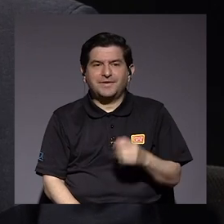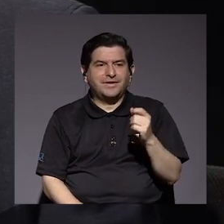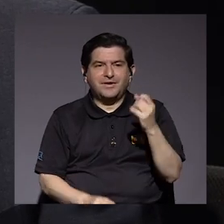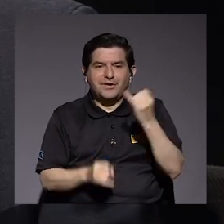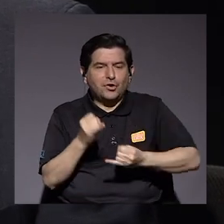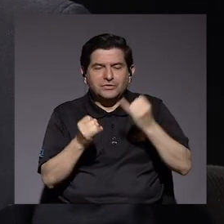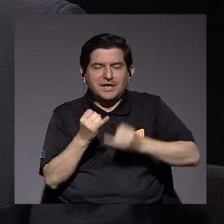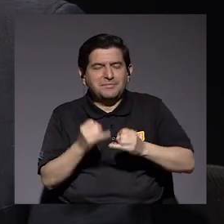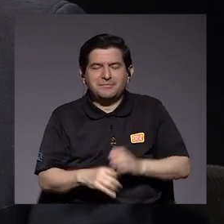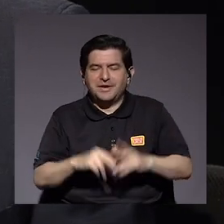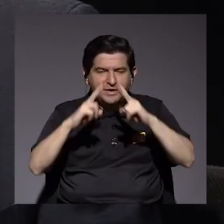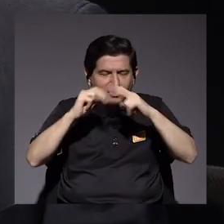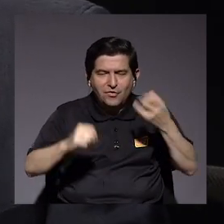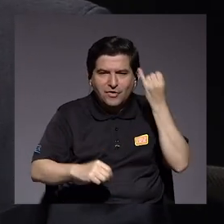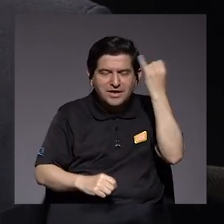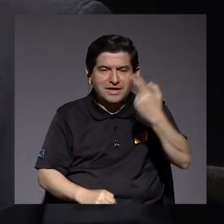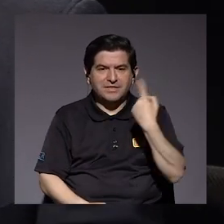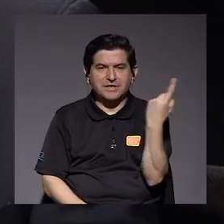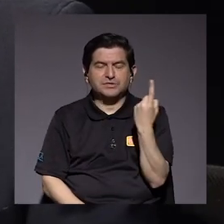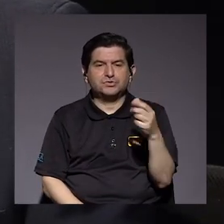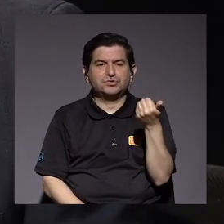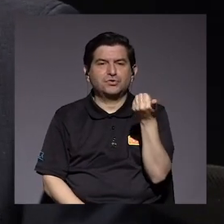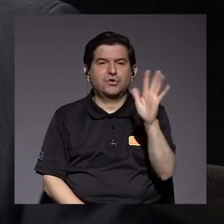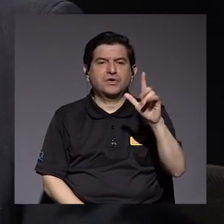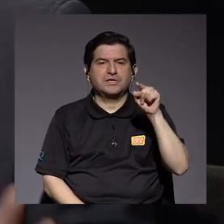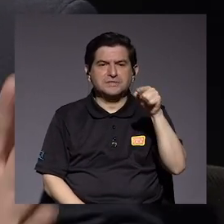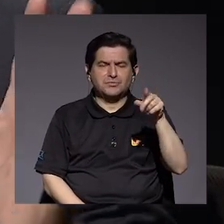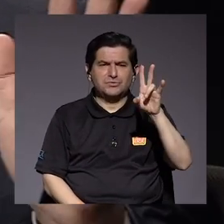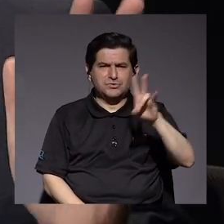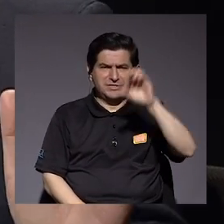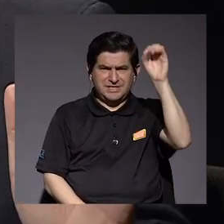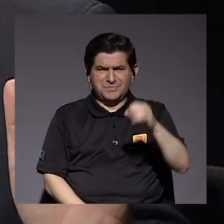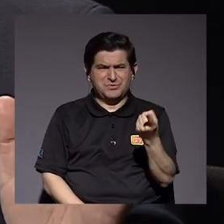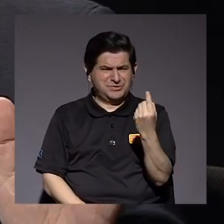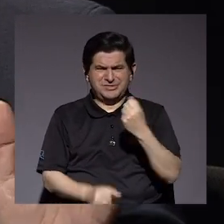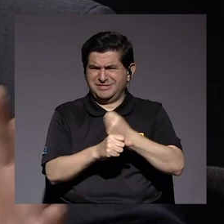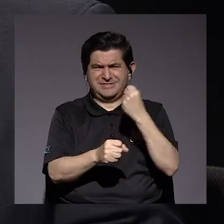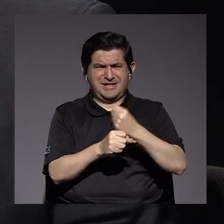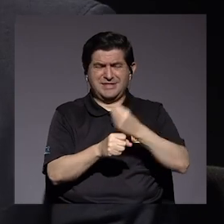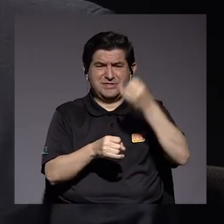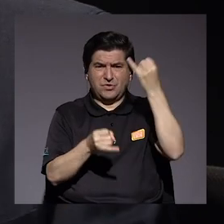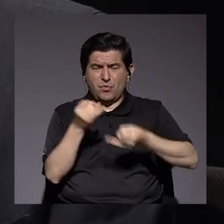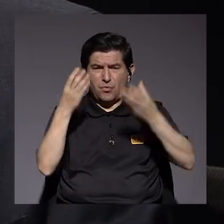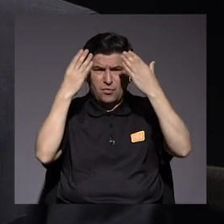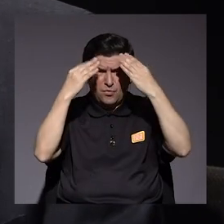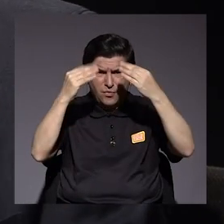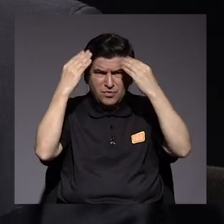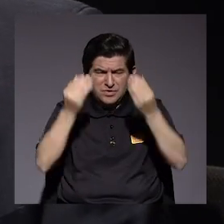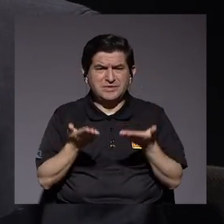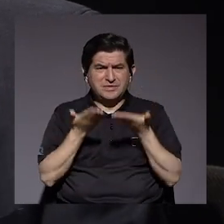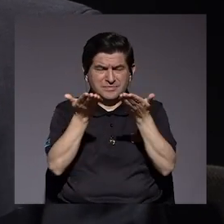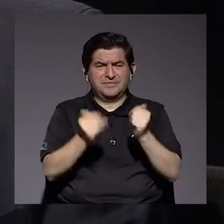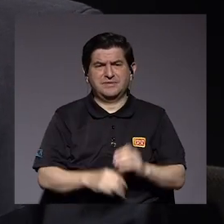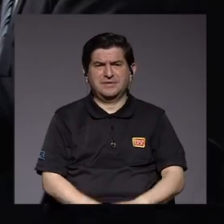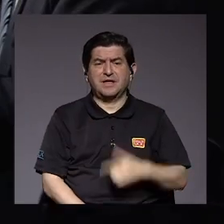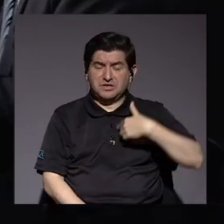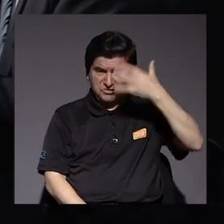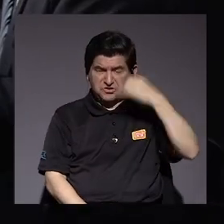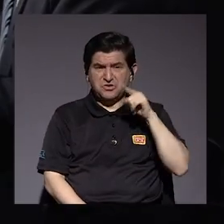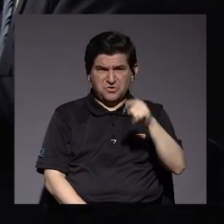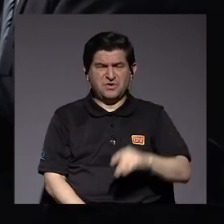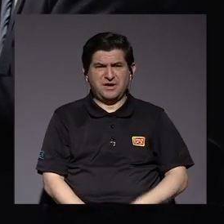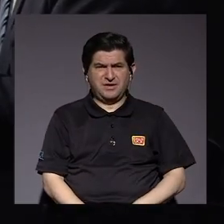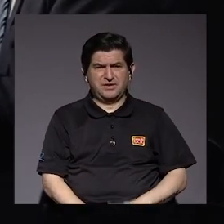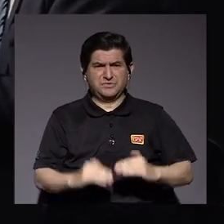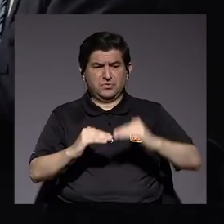interiorizar la idea de que tenemos sólo un 15.7 por ciento de desempleo que es el último dato que también